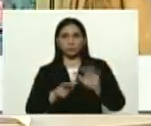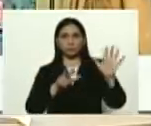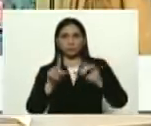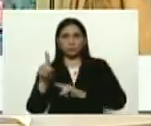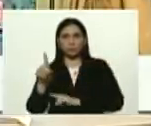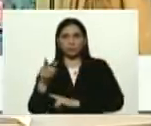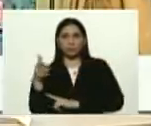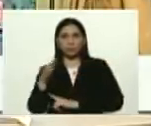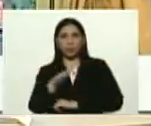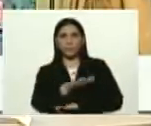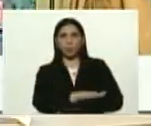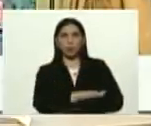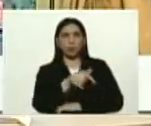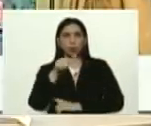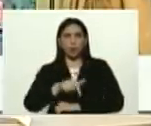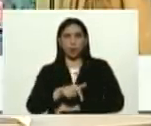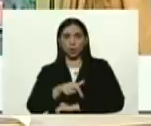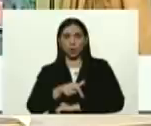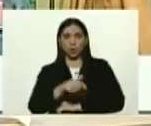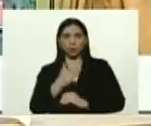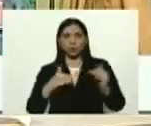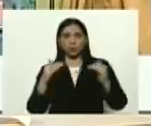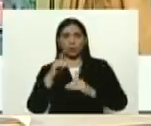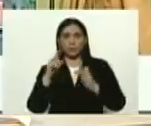81 fallecidos hoy para llegar a